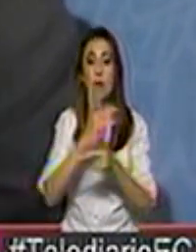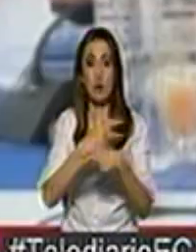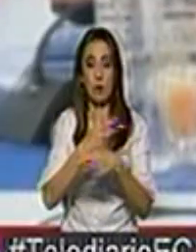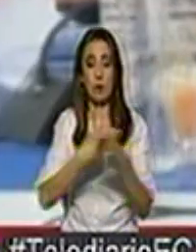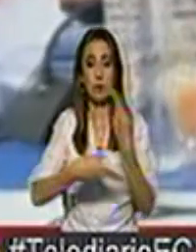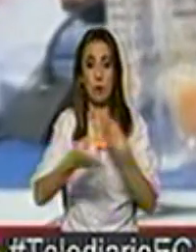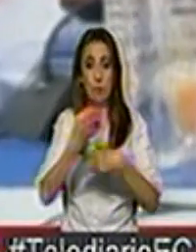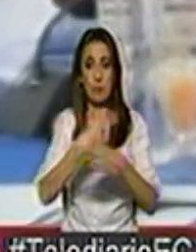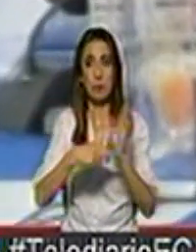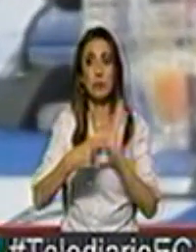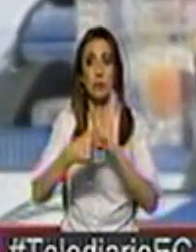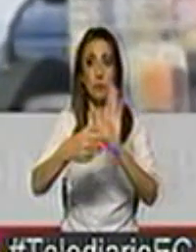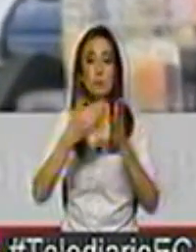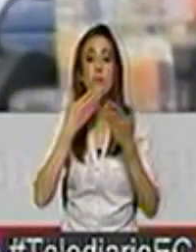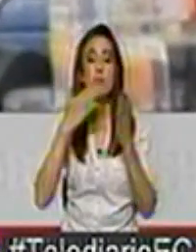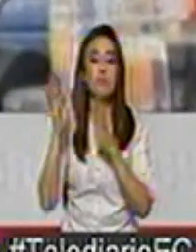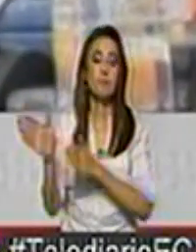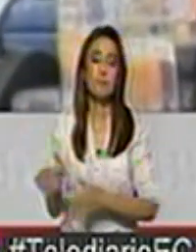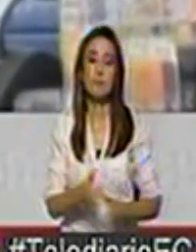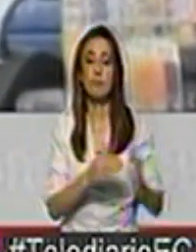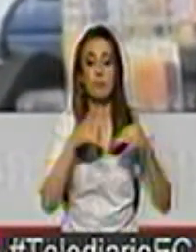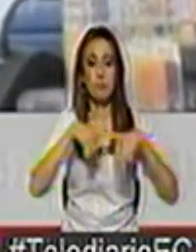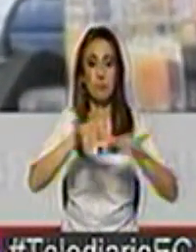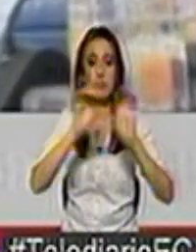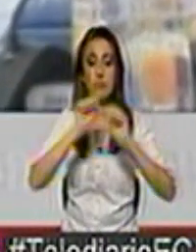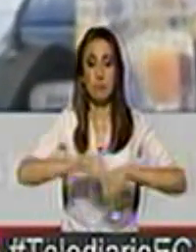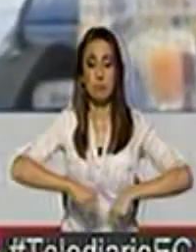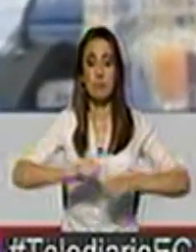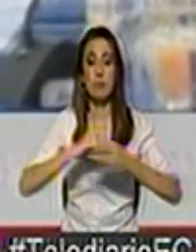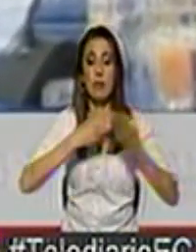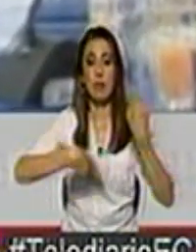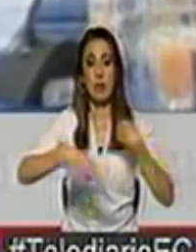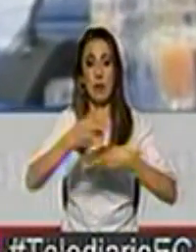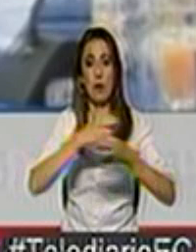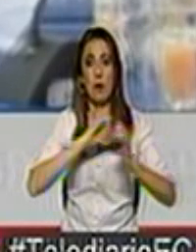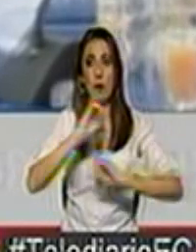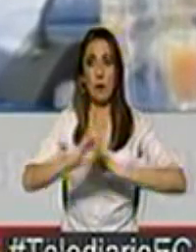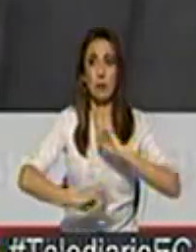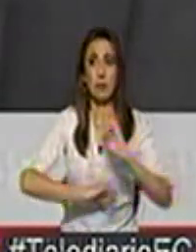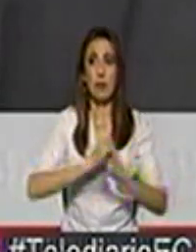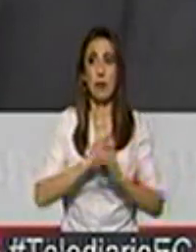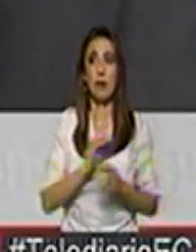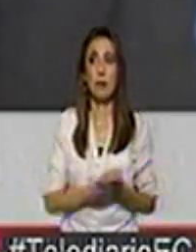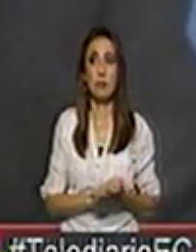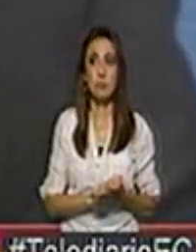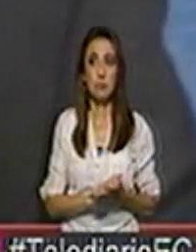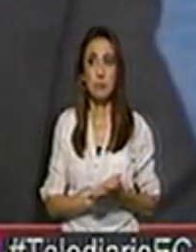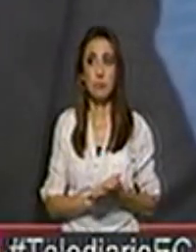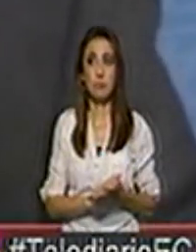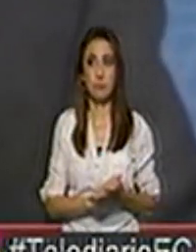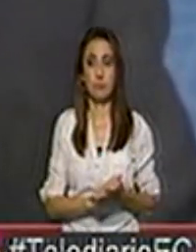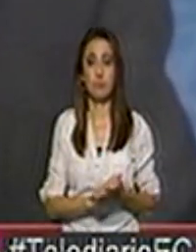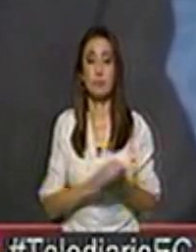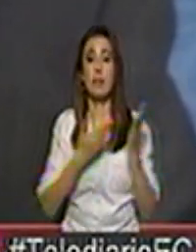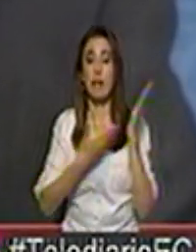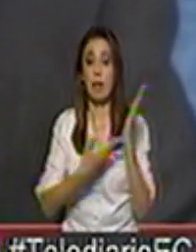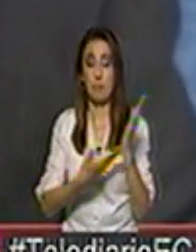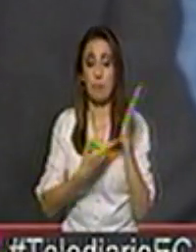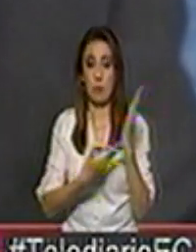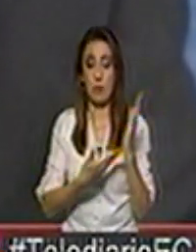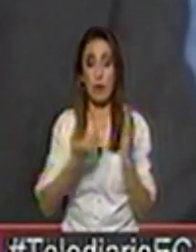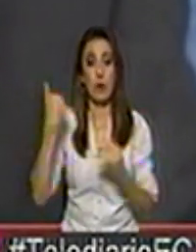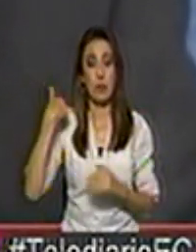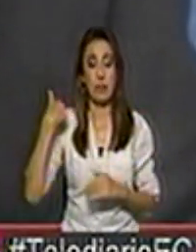Producción, dio a conocer que los avances en comercio exterior en el país son destacables. Y el modelo que el gobierno ecuatoriano